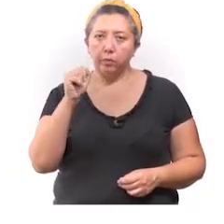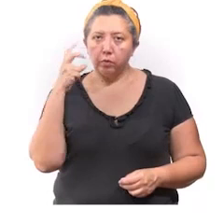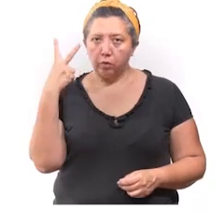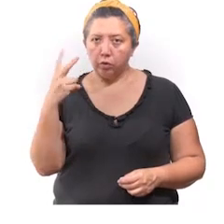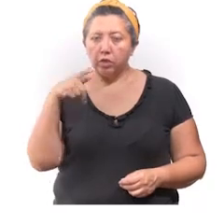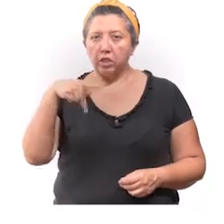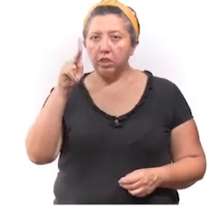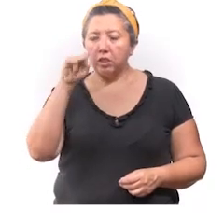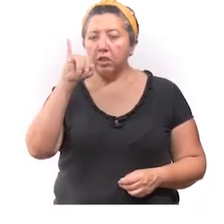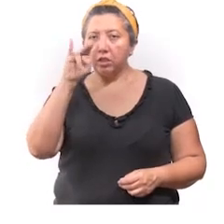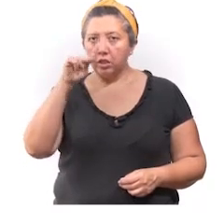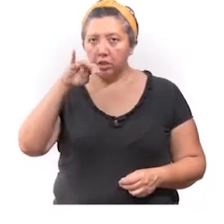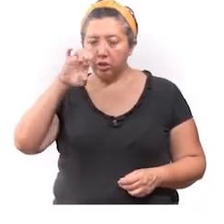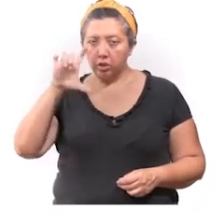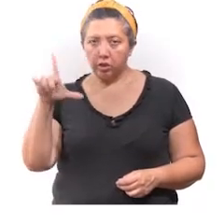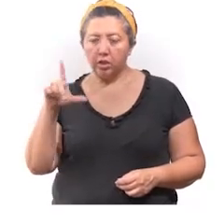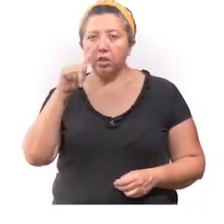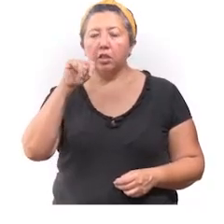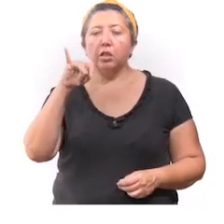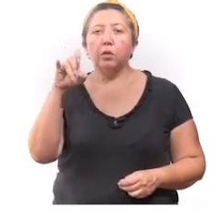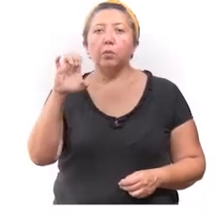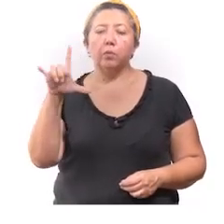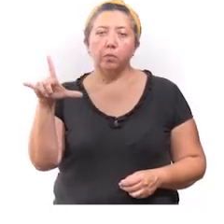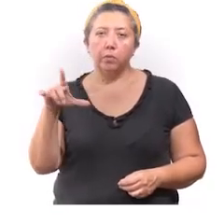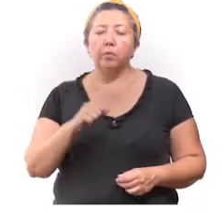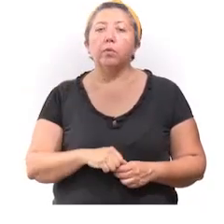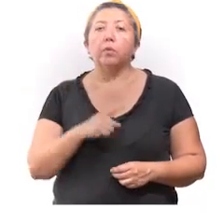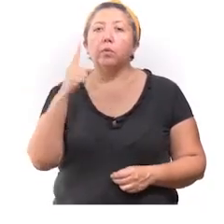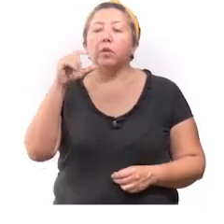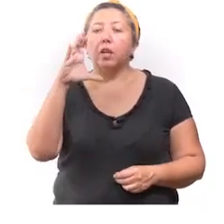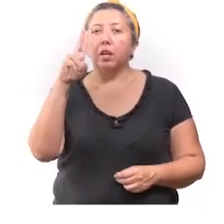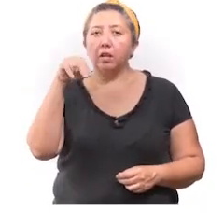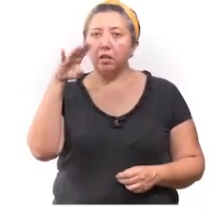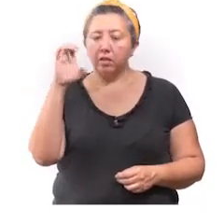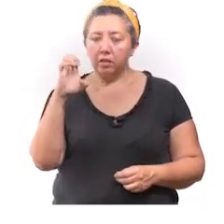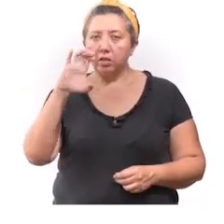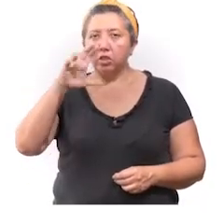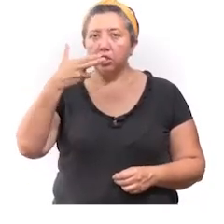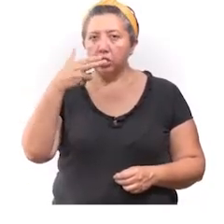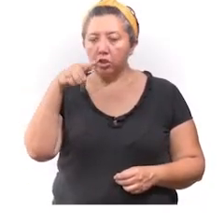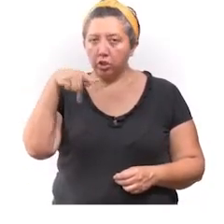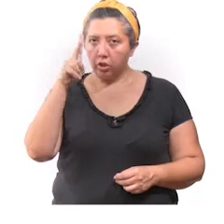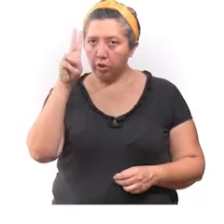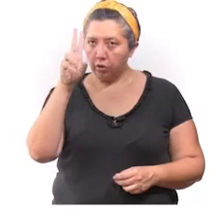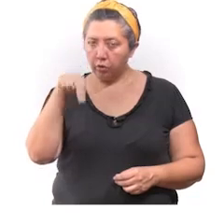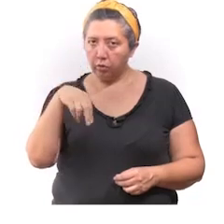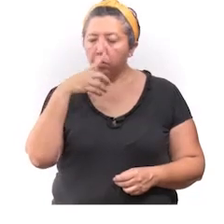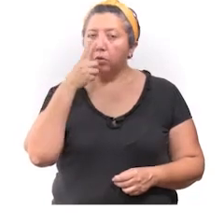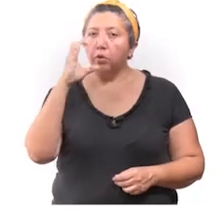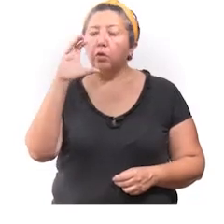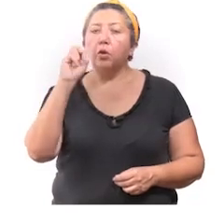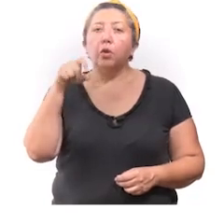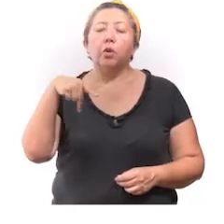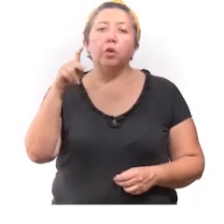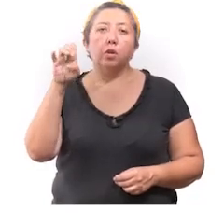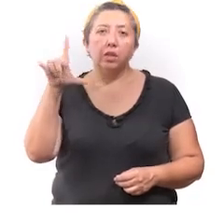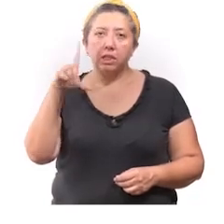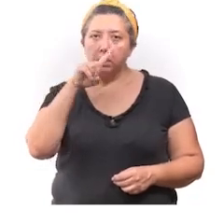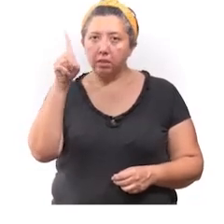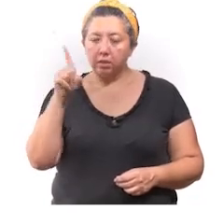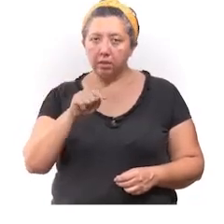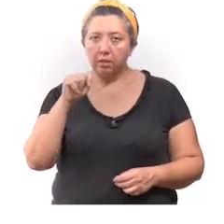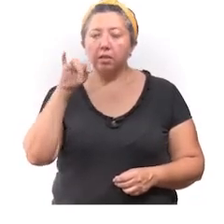2 en Quinchil, Quetecax, Ticul y Tixpehual, 1 en Acanqué, Chancom, Xuxuluc Pueblo, Concal,